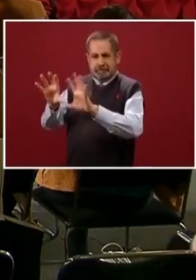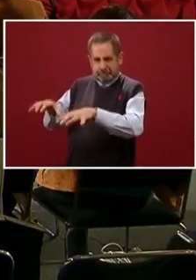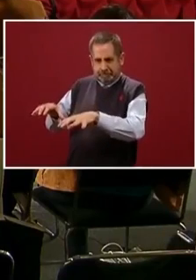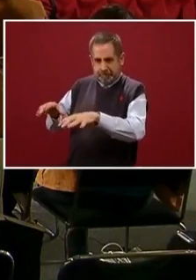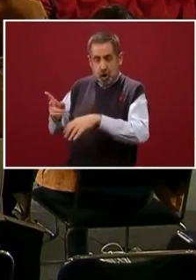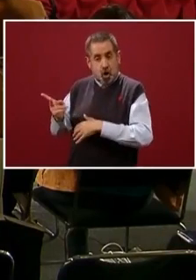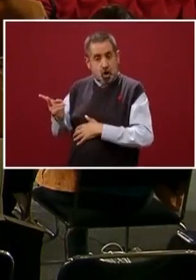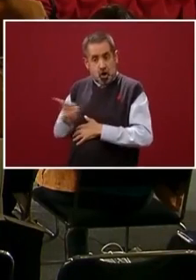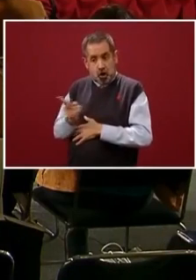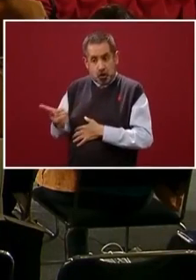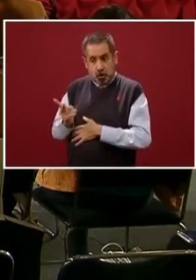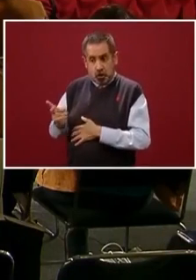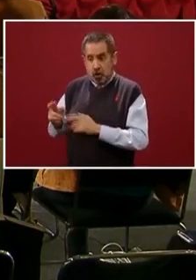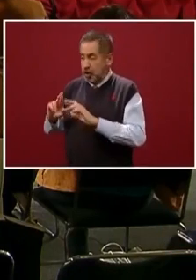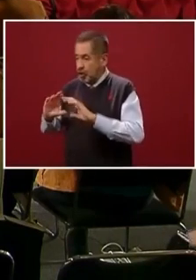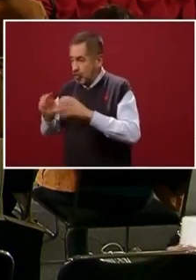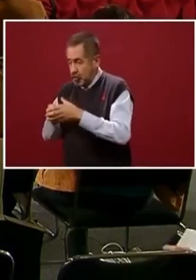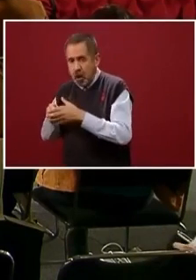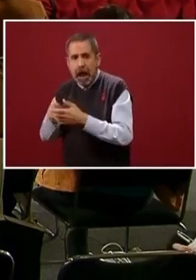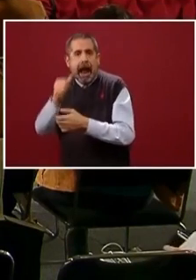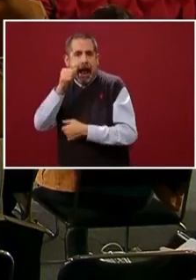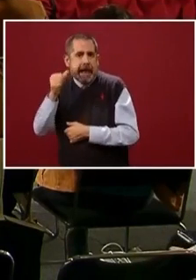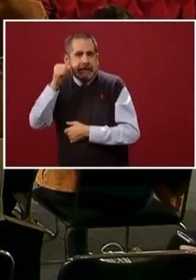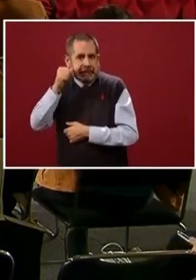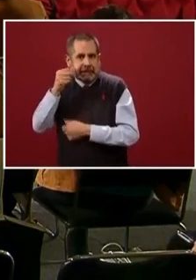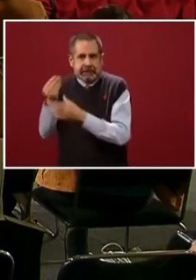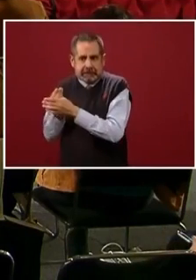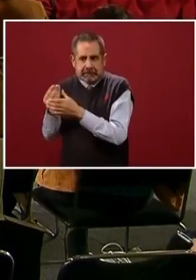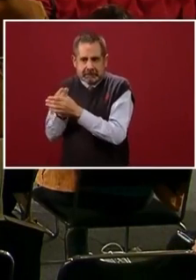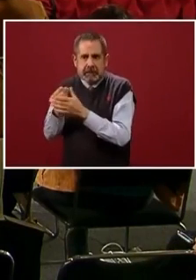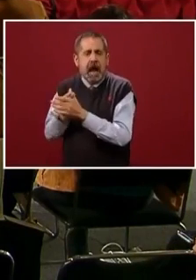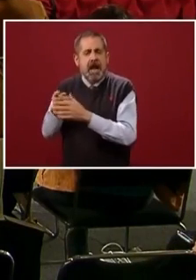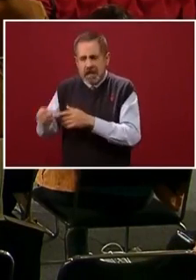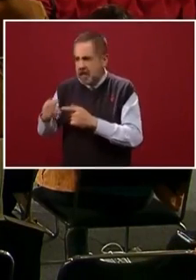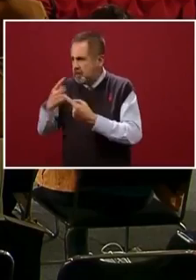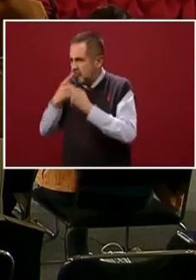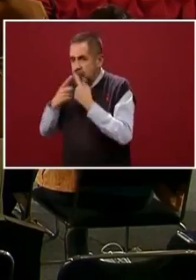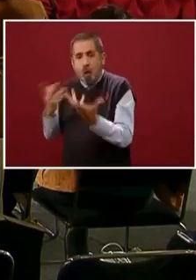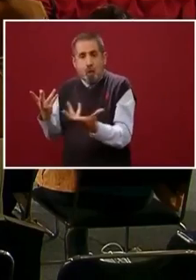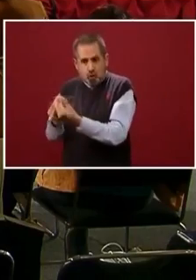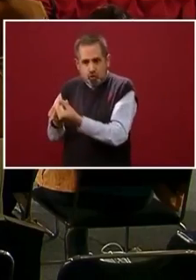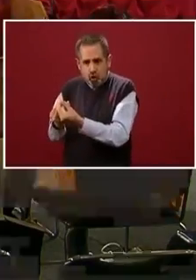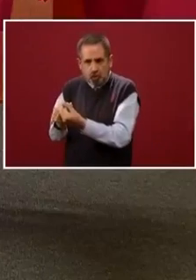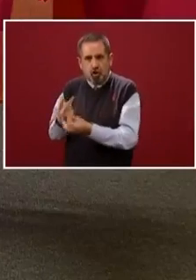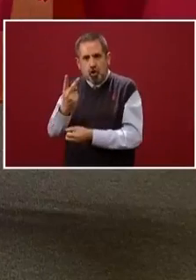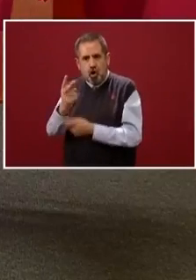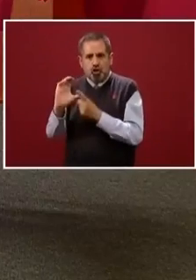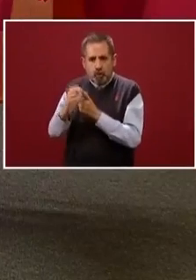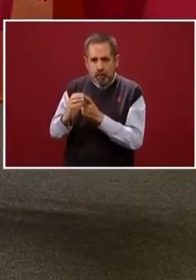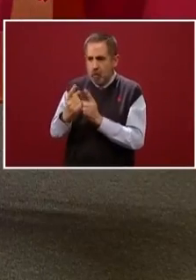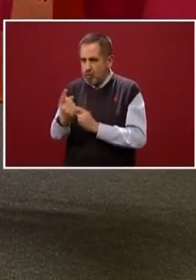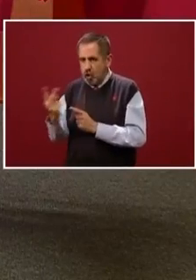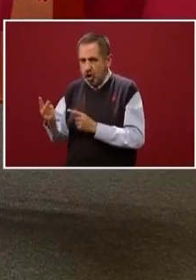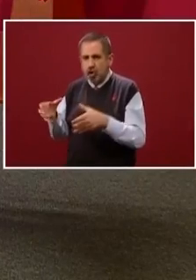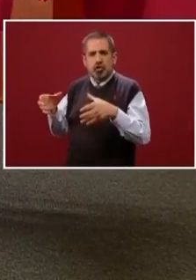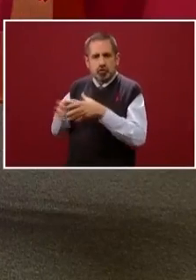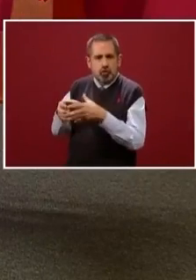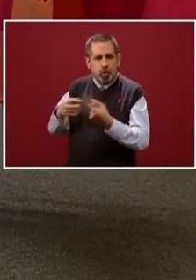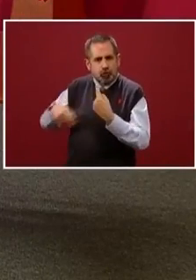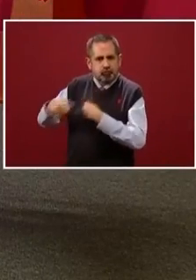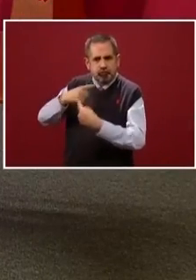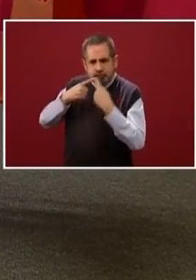Emergencias, la más reciente ayer tuvimos una sesión conjunta de estos dos comités, hemos